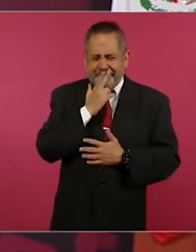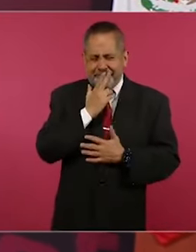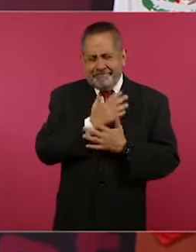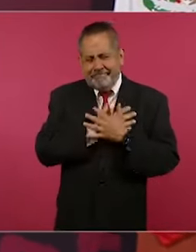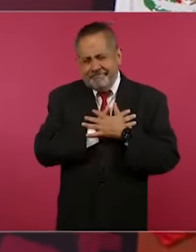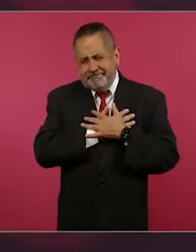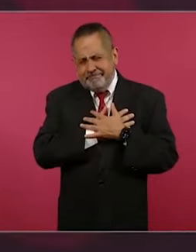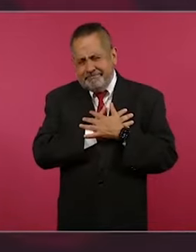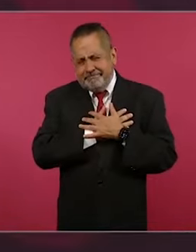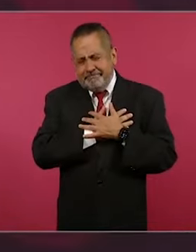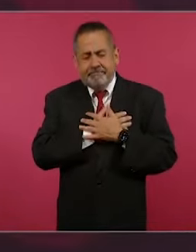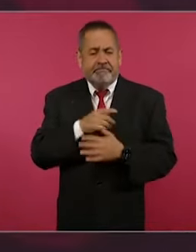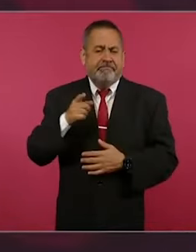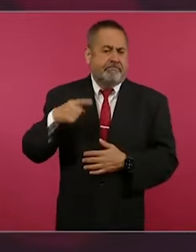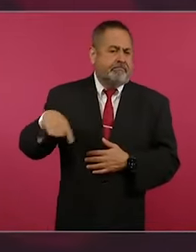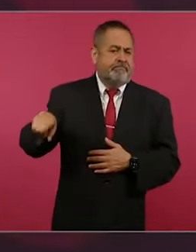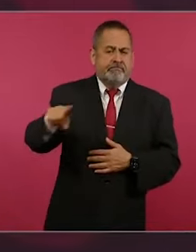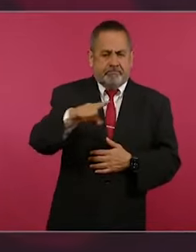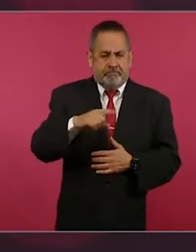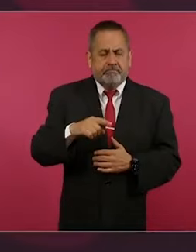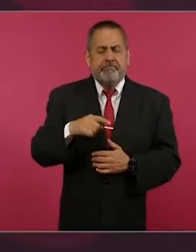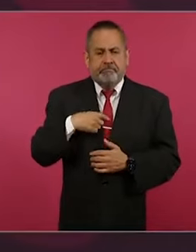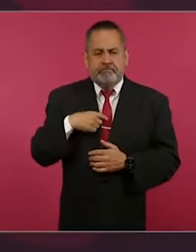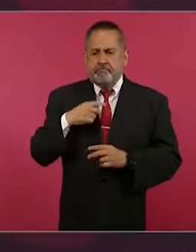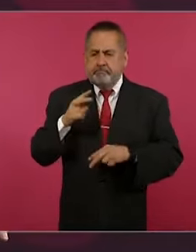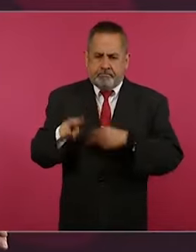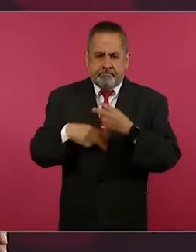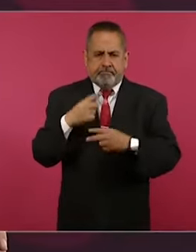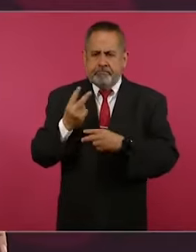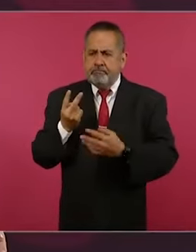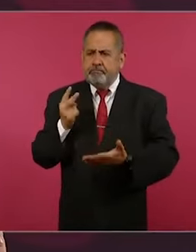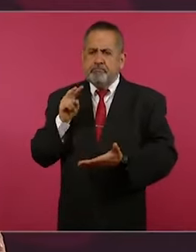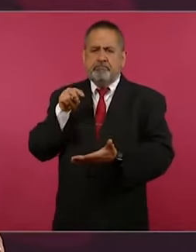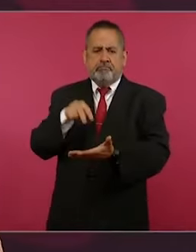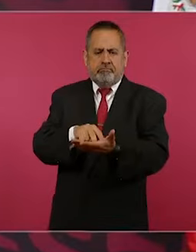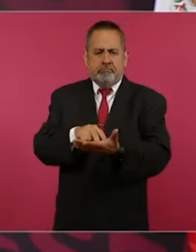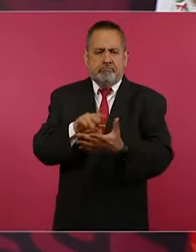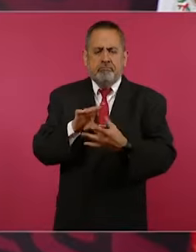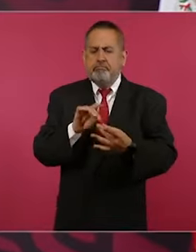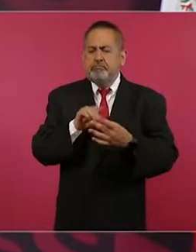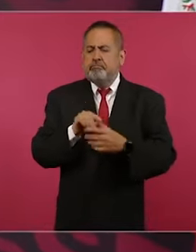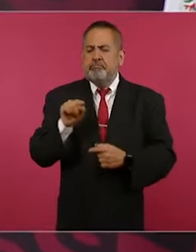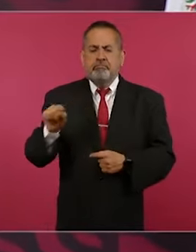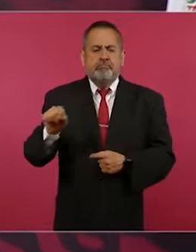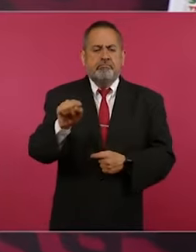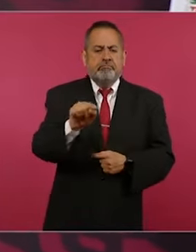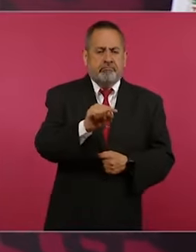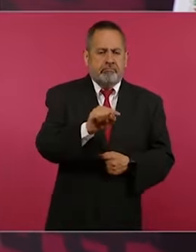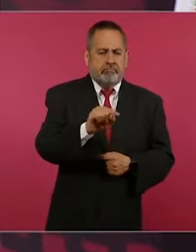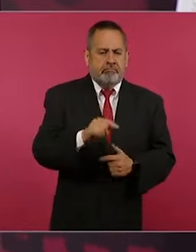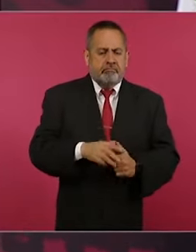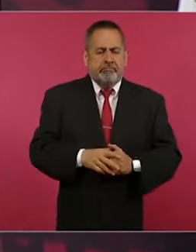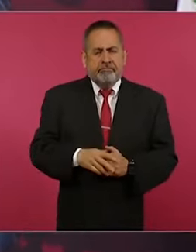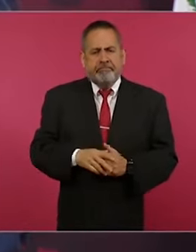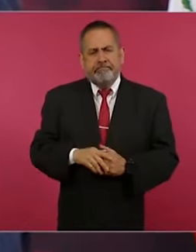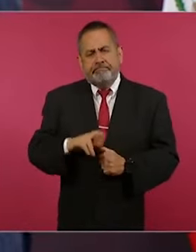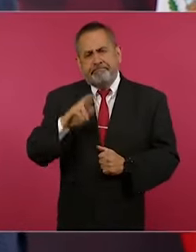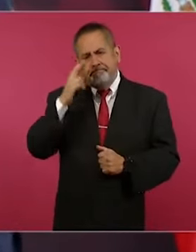nos vamos a estar recordando